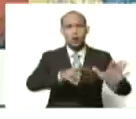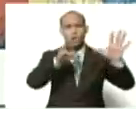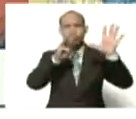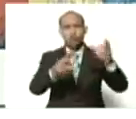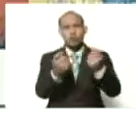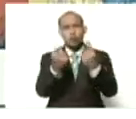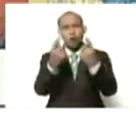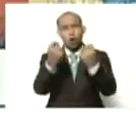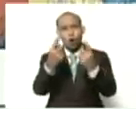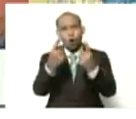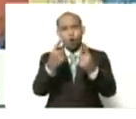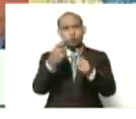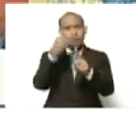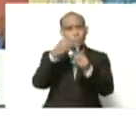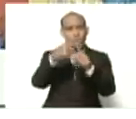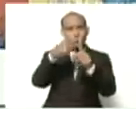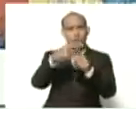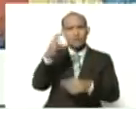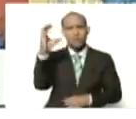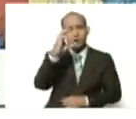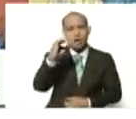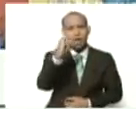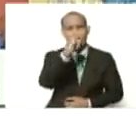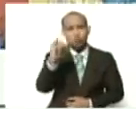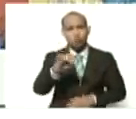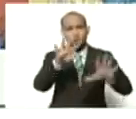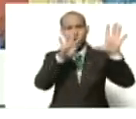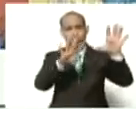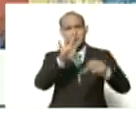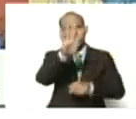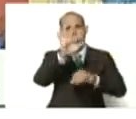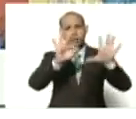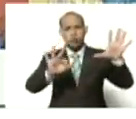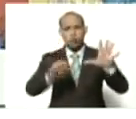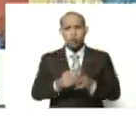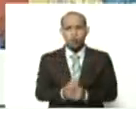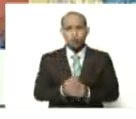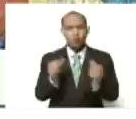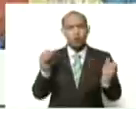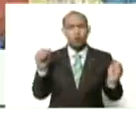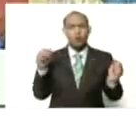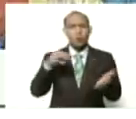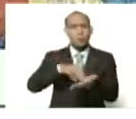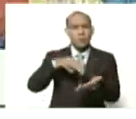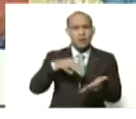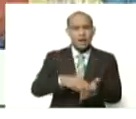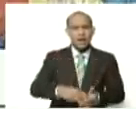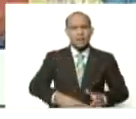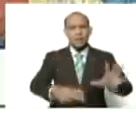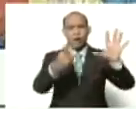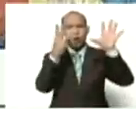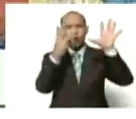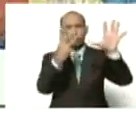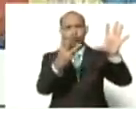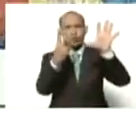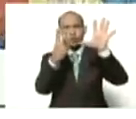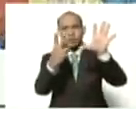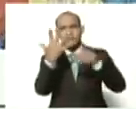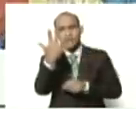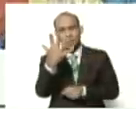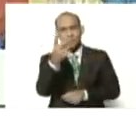1.811 casos, Caracas. Zulia, 948. Miranda, 875 casos